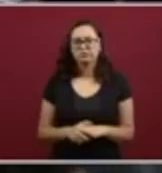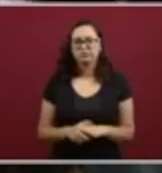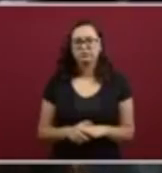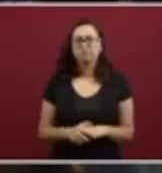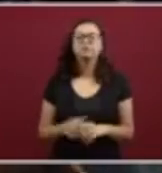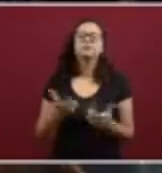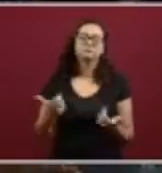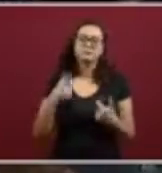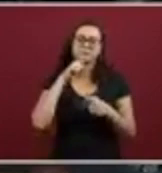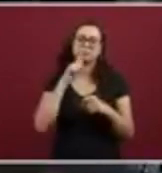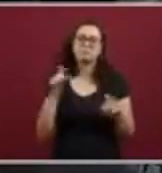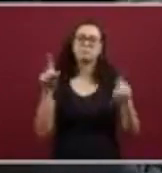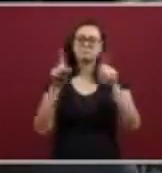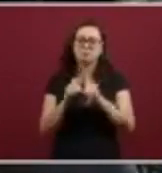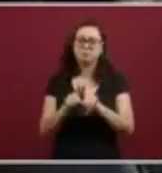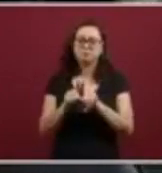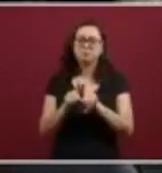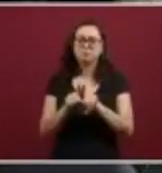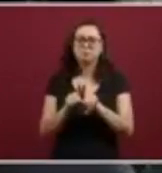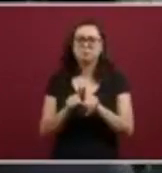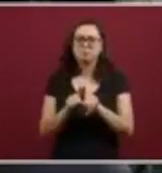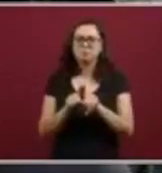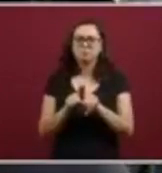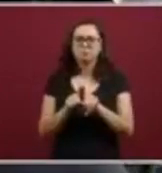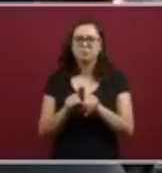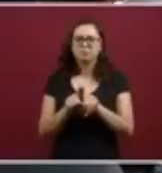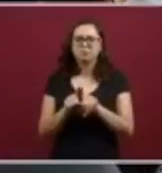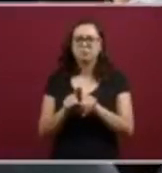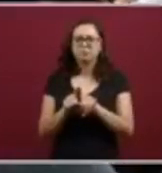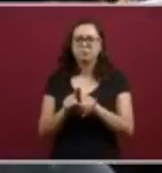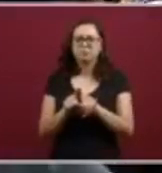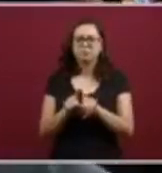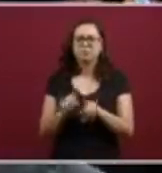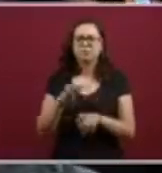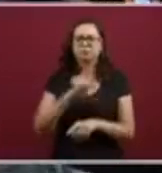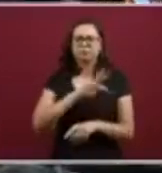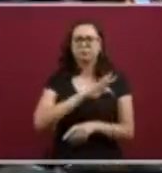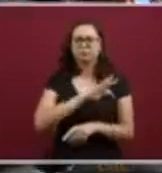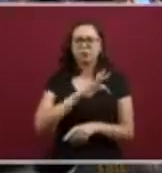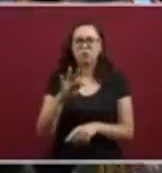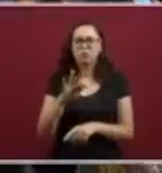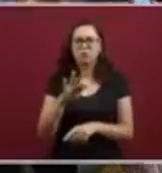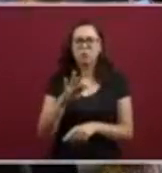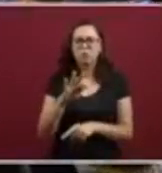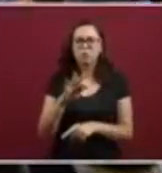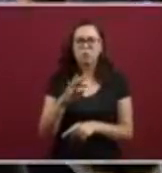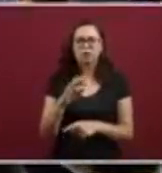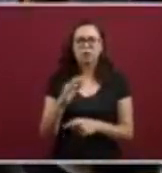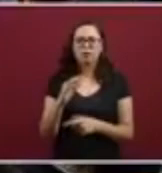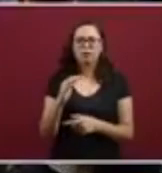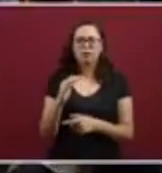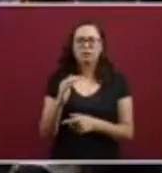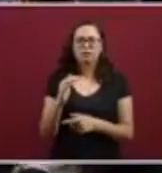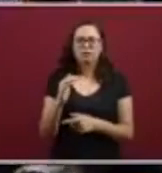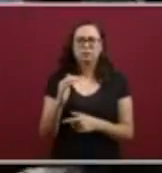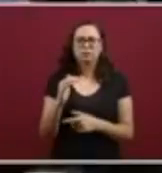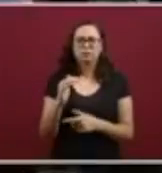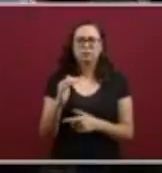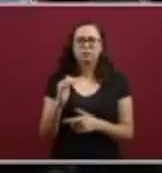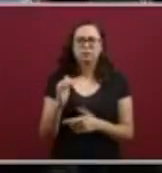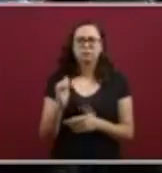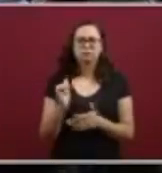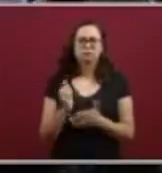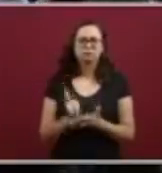Además de el que pueda violarse en el caso